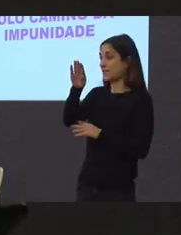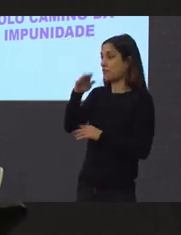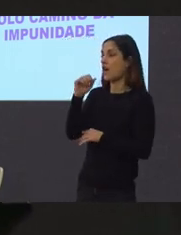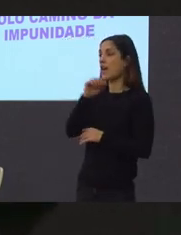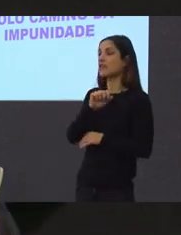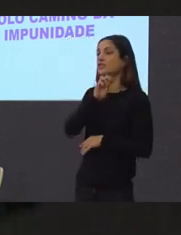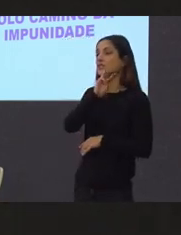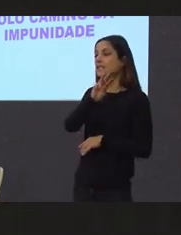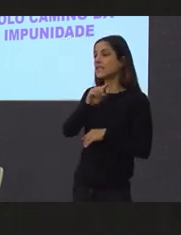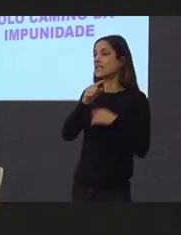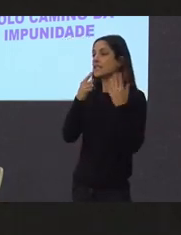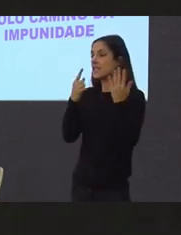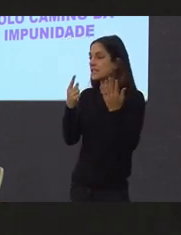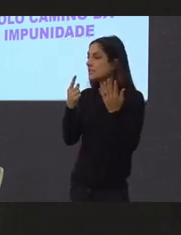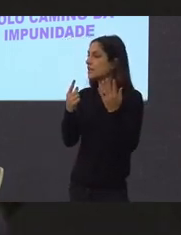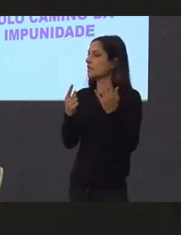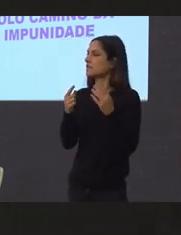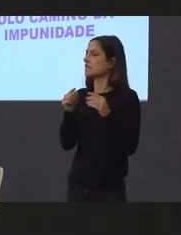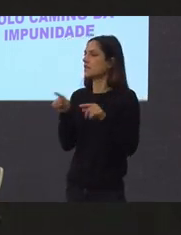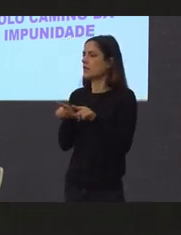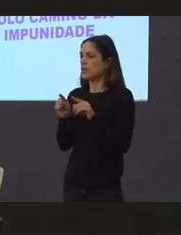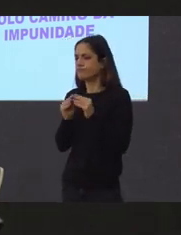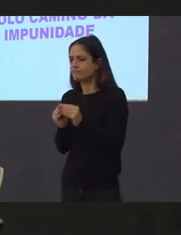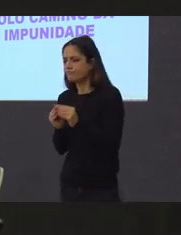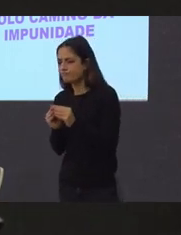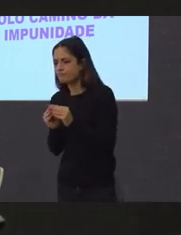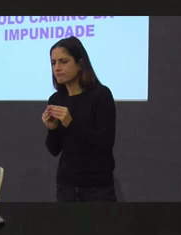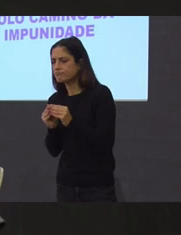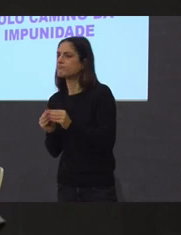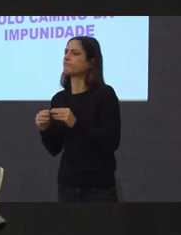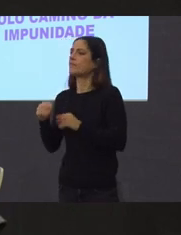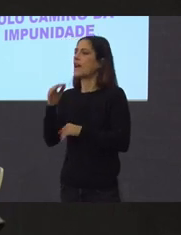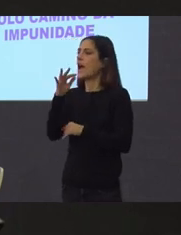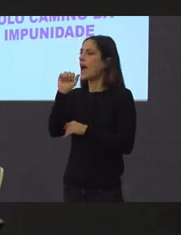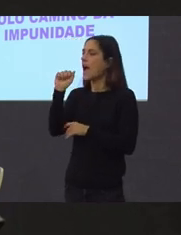para reinstaurar a monarquía, Alfonso XIII